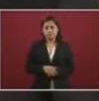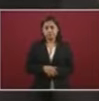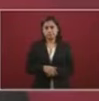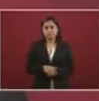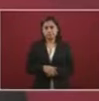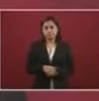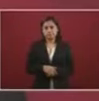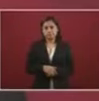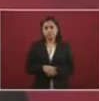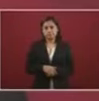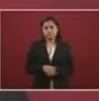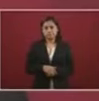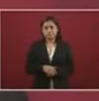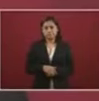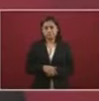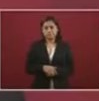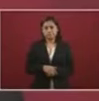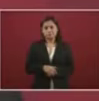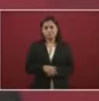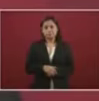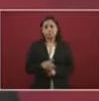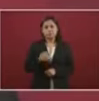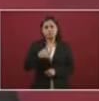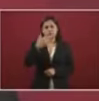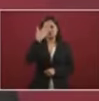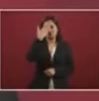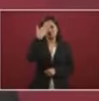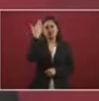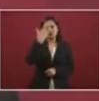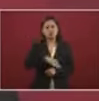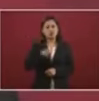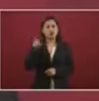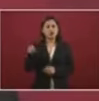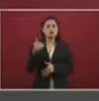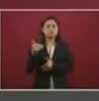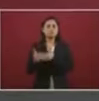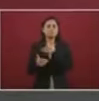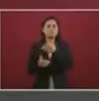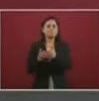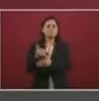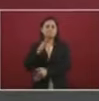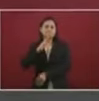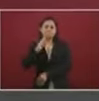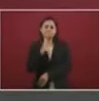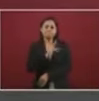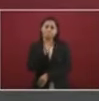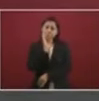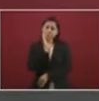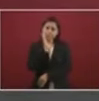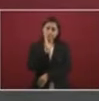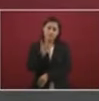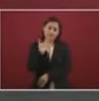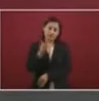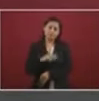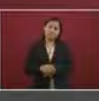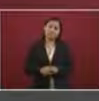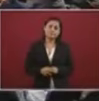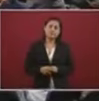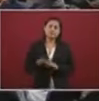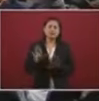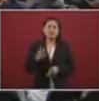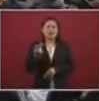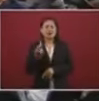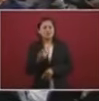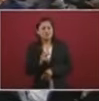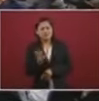va como testigo, dirá algunas palabras y luego se retira. La pregunta específica, Ciro, antes de platicar con Vidulfo Rosales, que está escuchando en la línea telefónica lo que